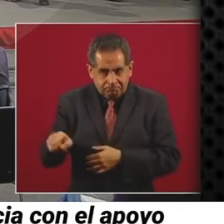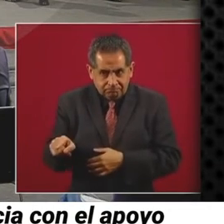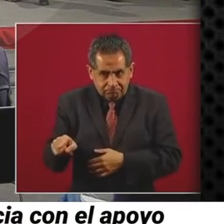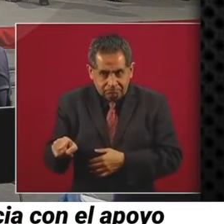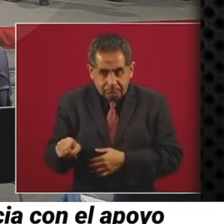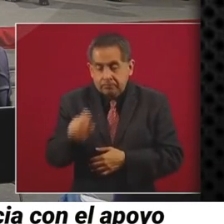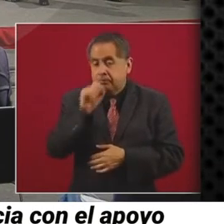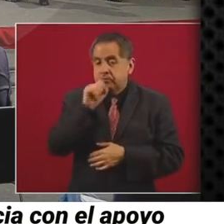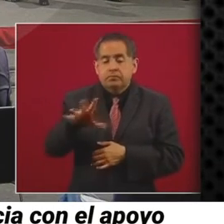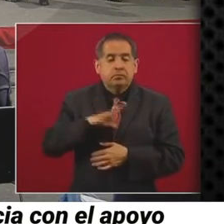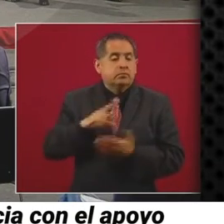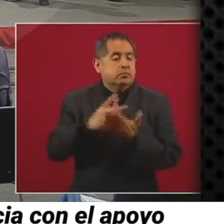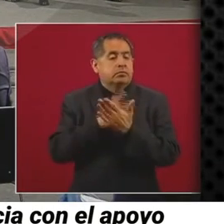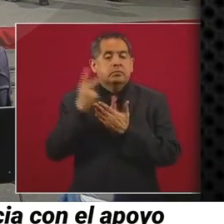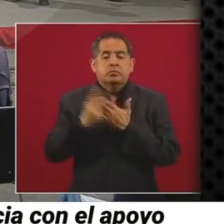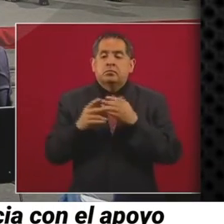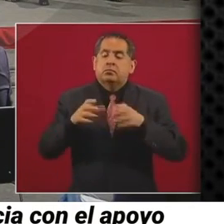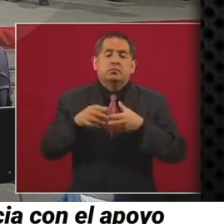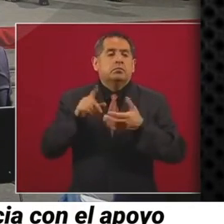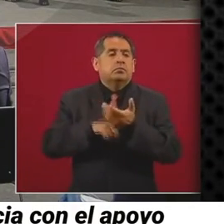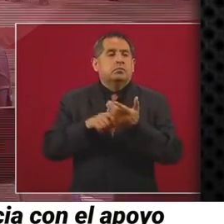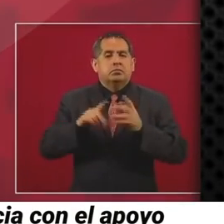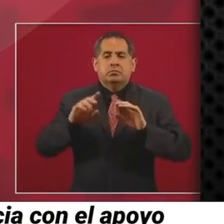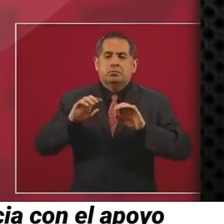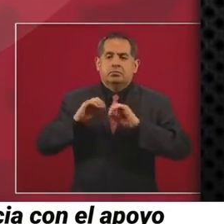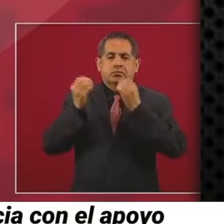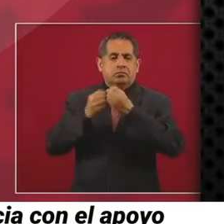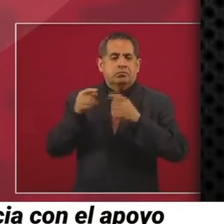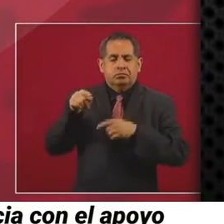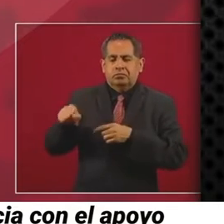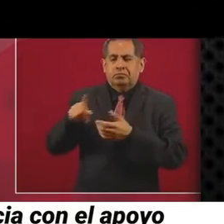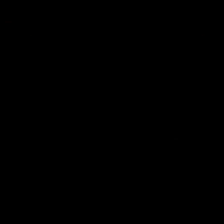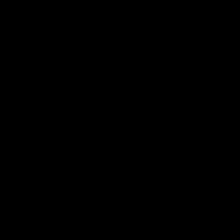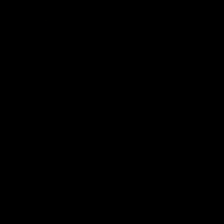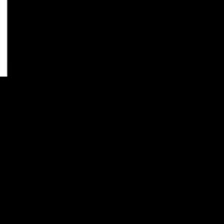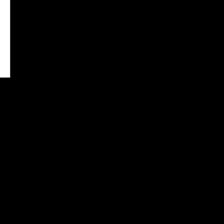través de seis canales contenido dedicado a 30 millones de estudiantes.